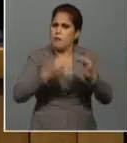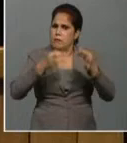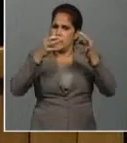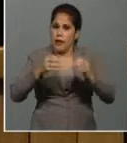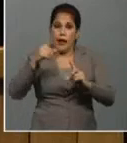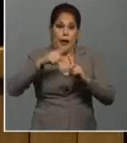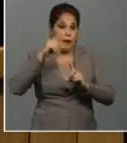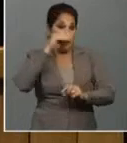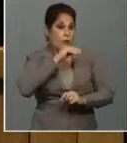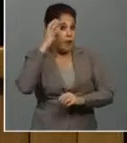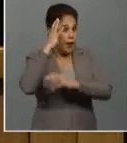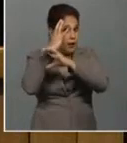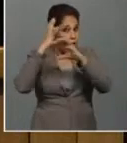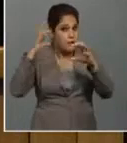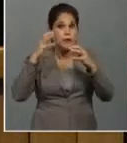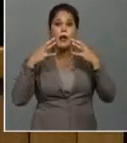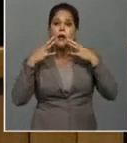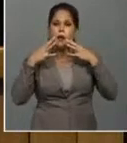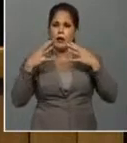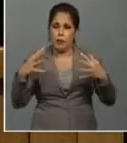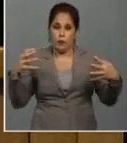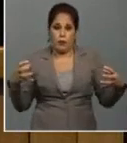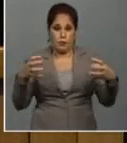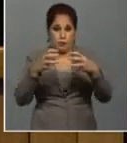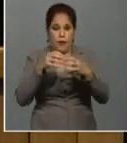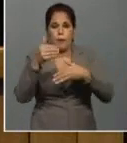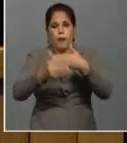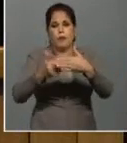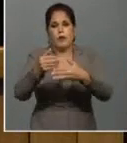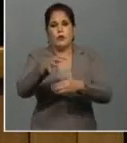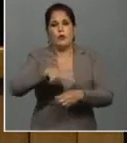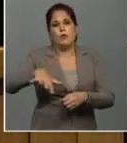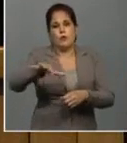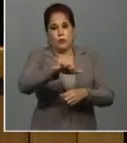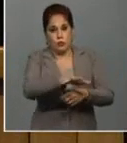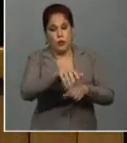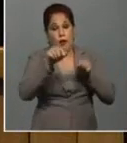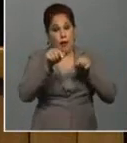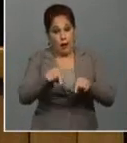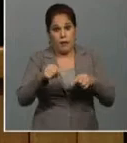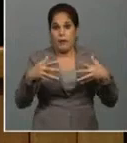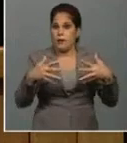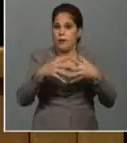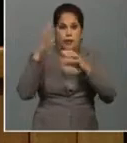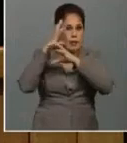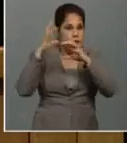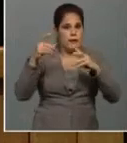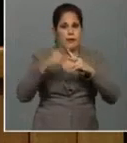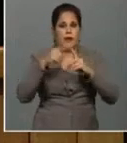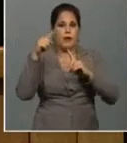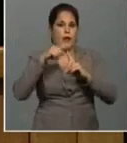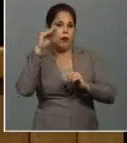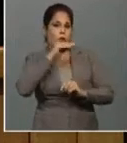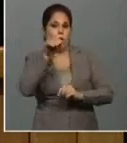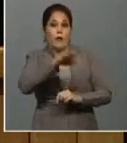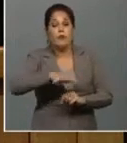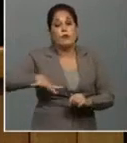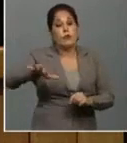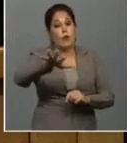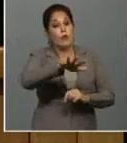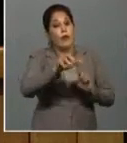ciencia y la tecnología son parte indisoluble de los procesos sociales y que en la relación ciencia tecnología sociedad